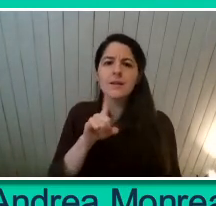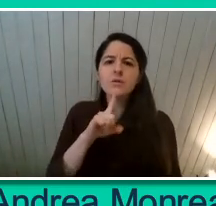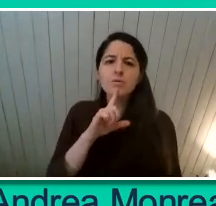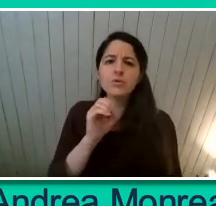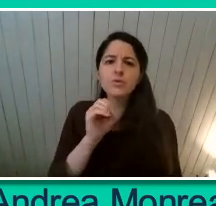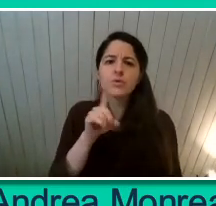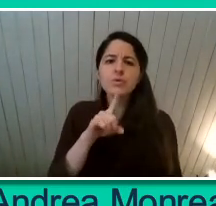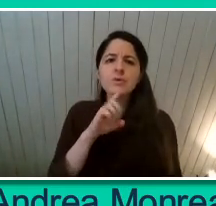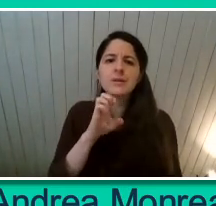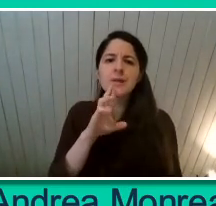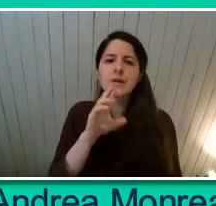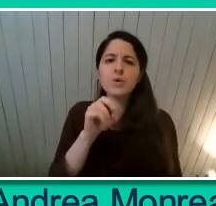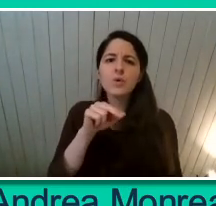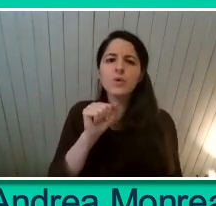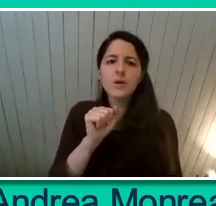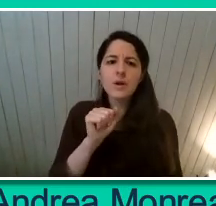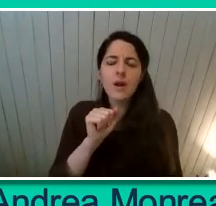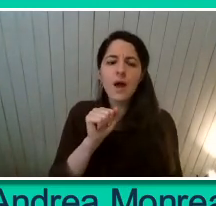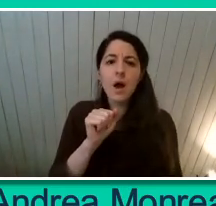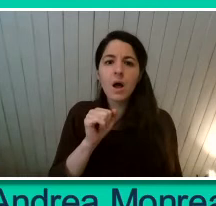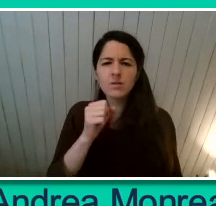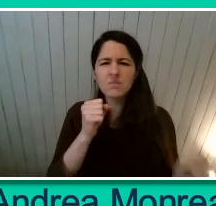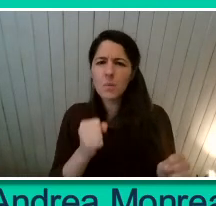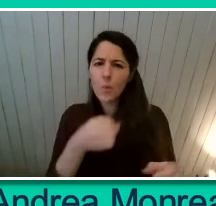Sí, No sé claro. si nos puedes contar un poco Bueno, más de eso.